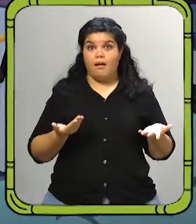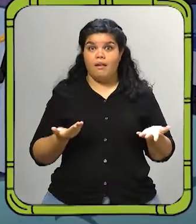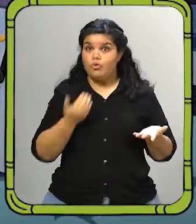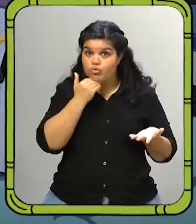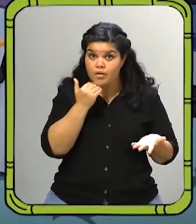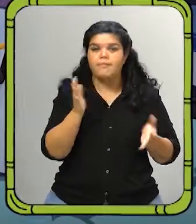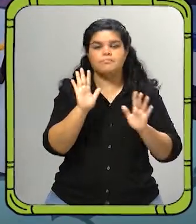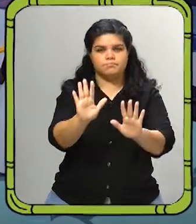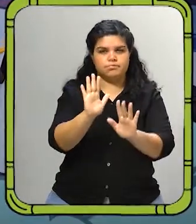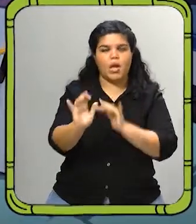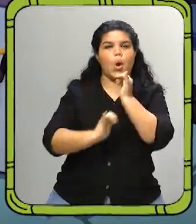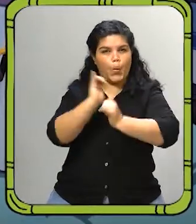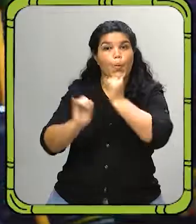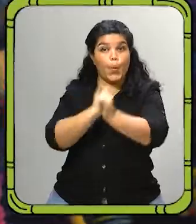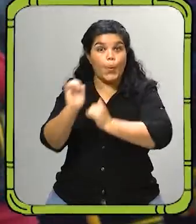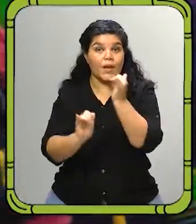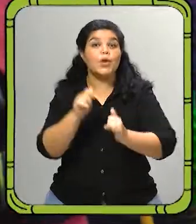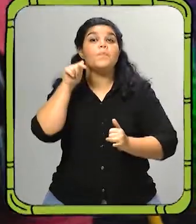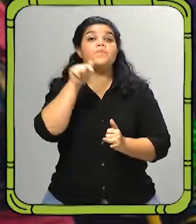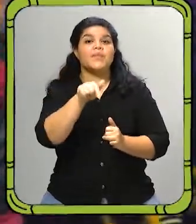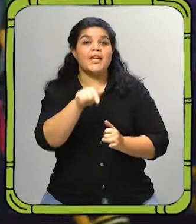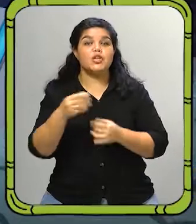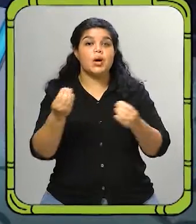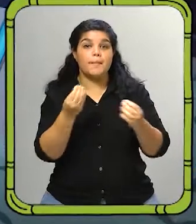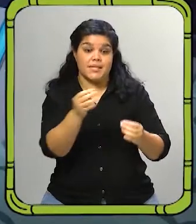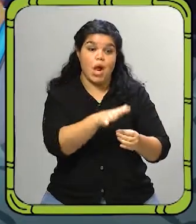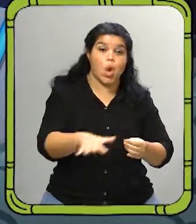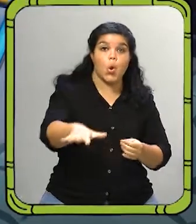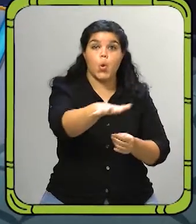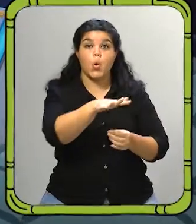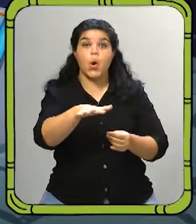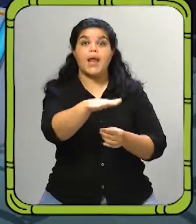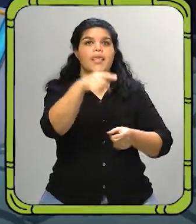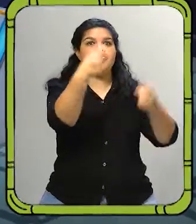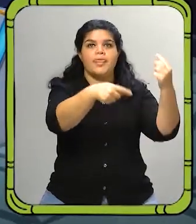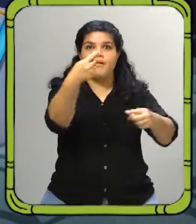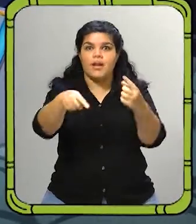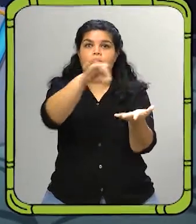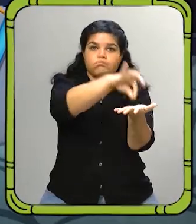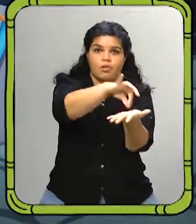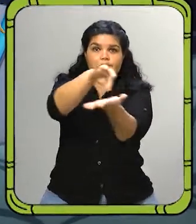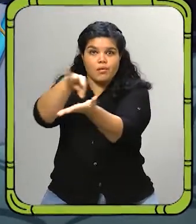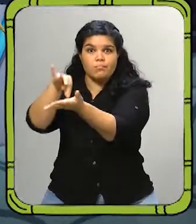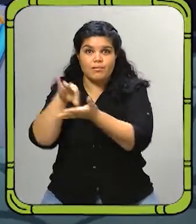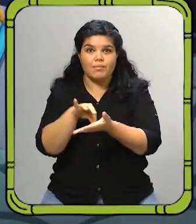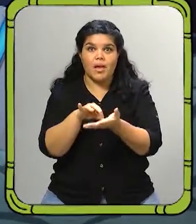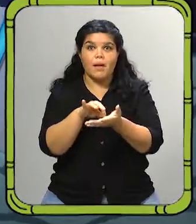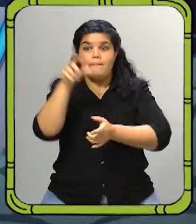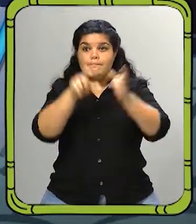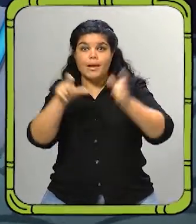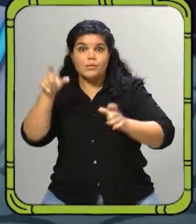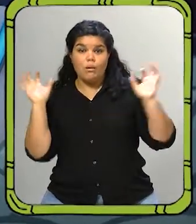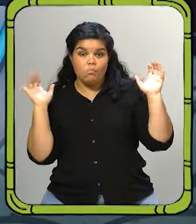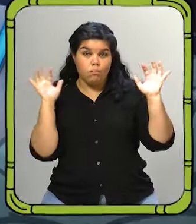contar. Las terriolimpiadas resulta que son un lugar, que siempre puede ser un lugar distinto, donde se juntan los terrícolas a hacer un montón